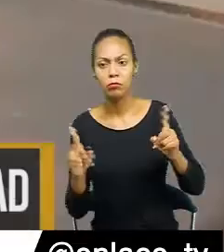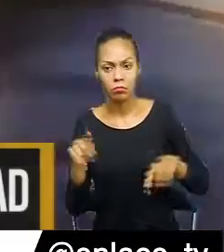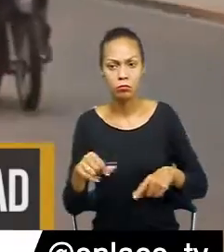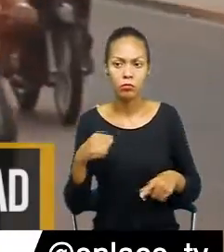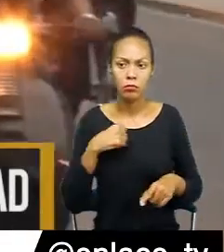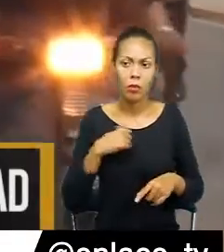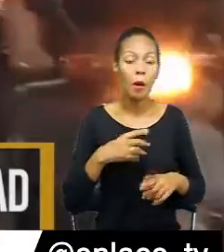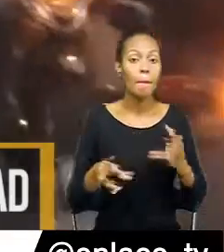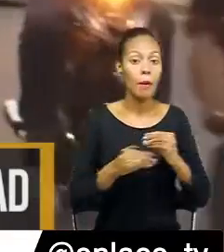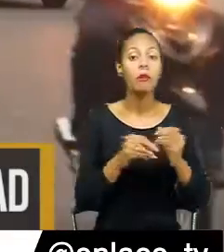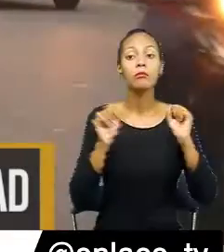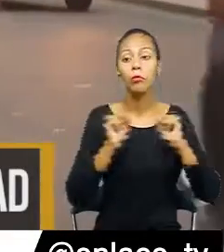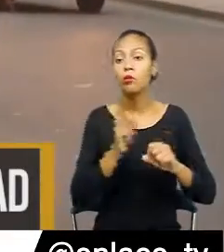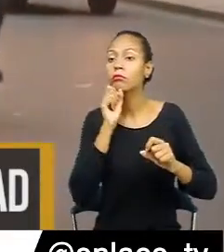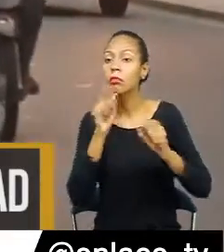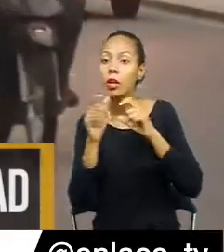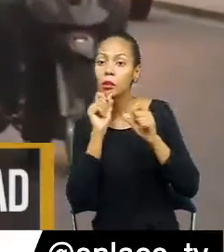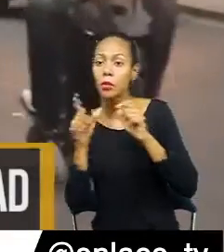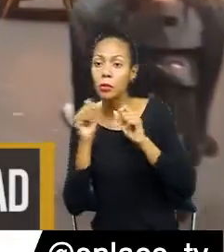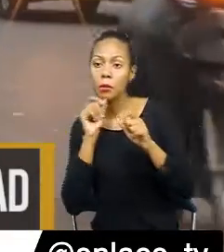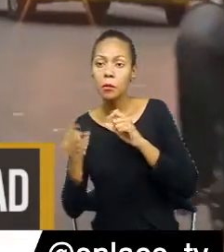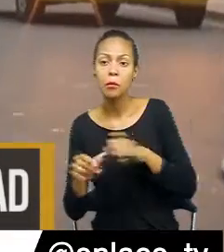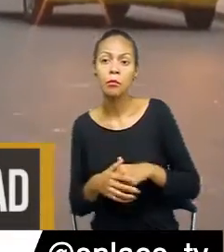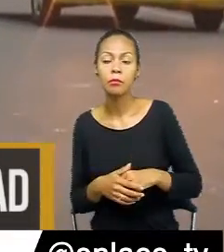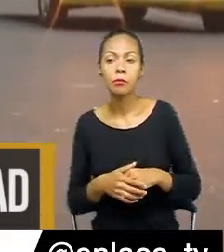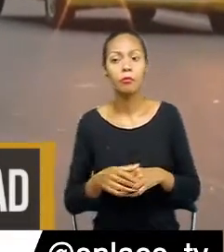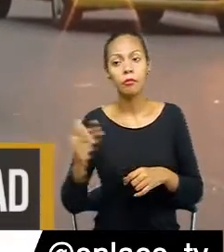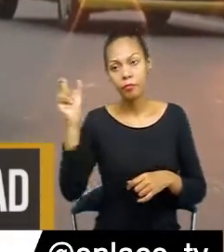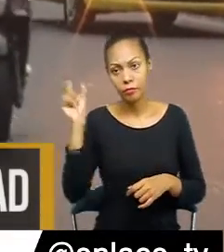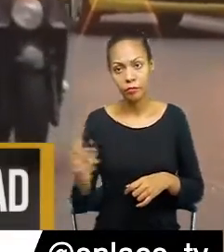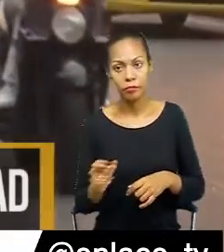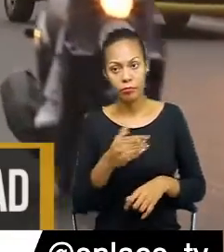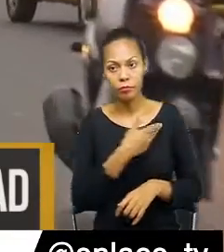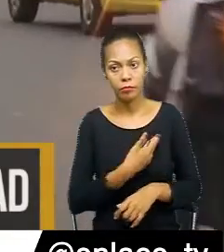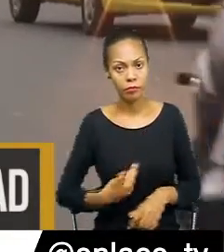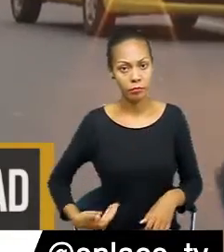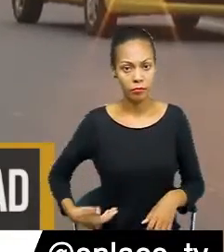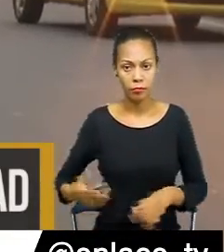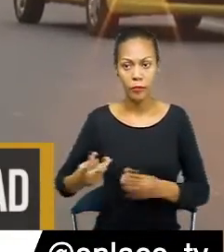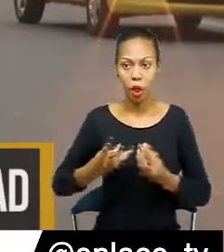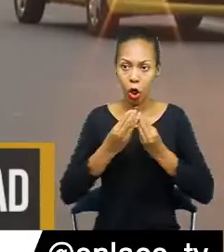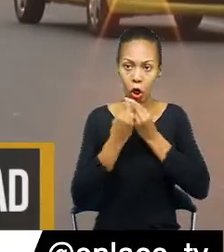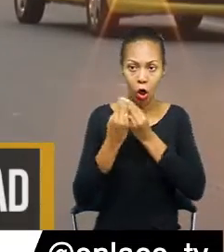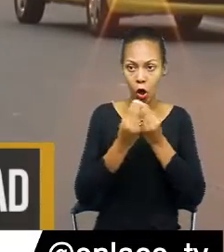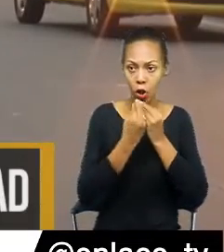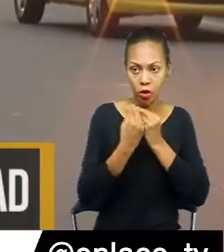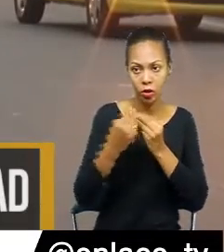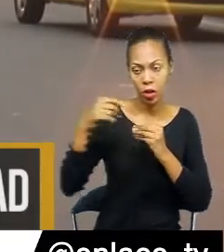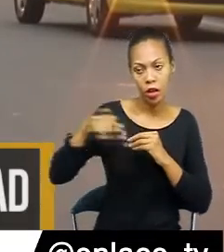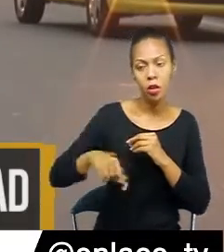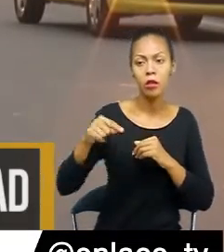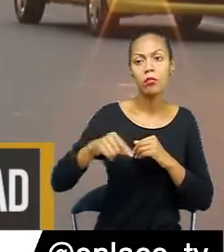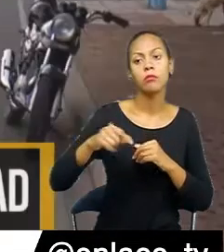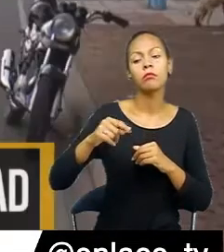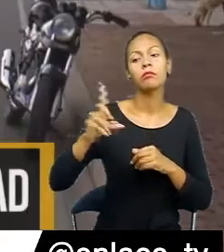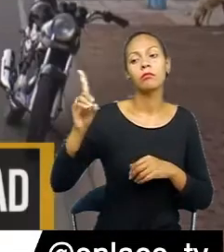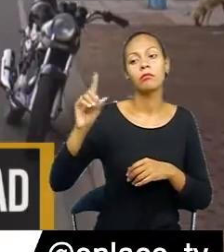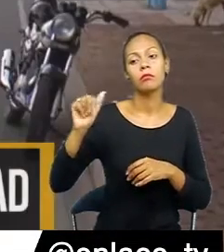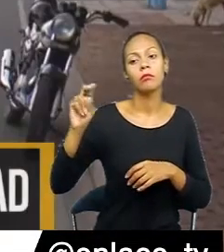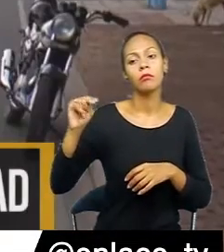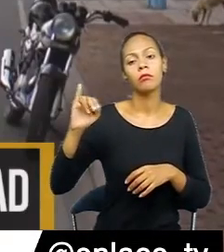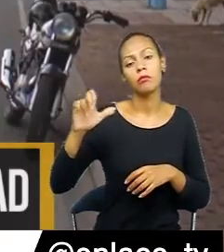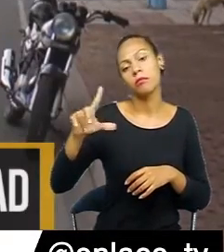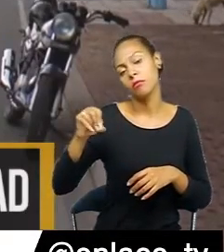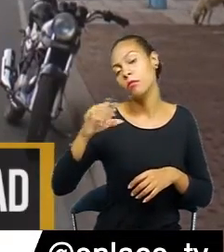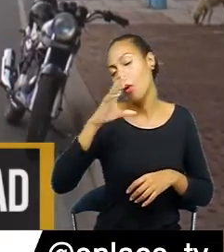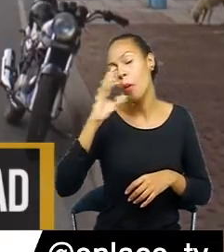Estado. Ellos, va a venir el presidente, el doctor Danilo, es el presidente del Consejo de Estado, ya está confirmada su asistencia, y